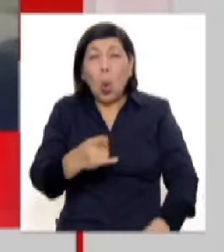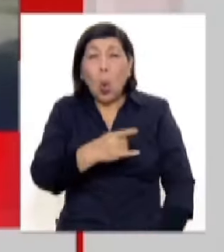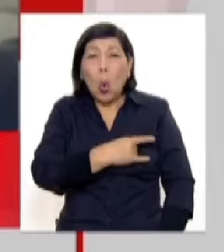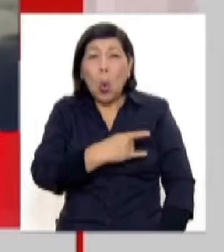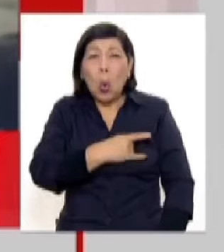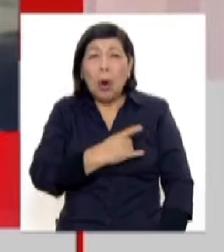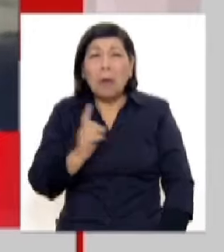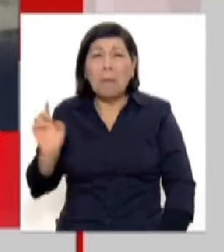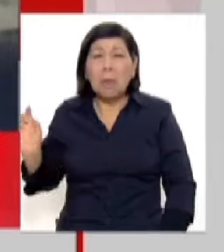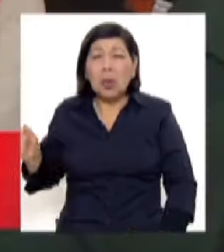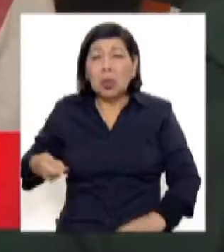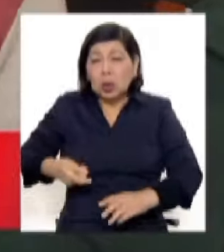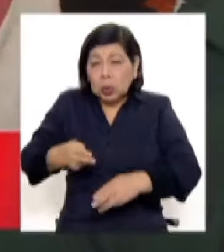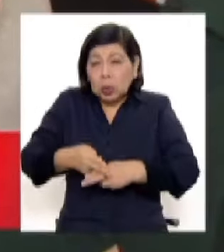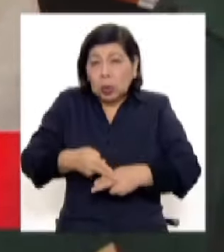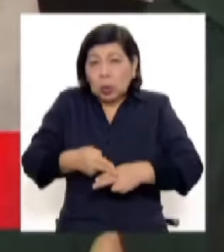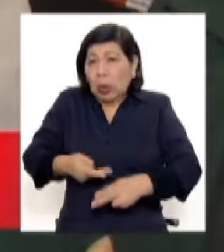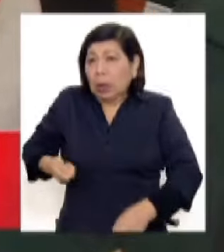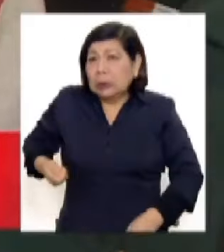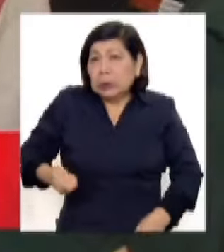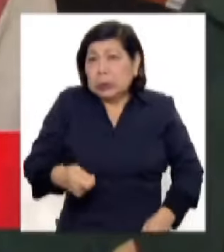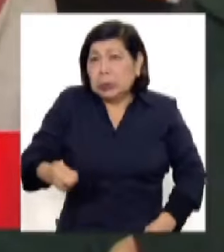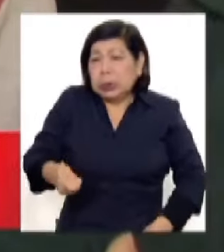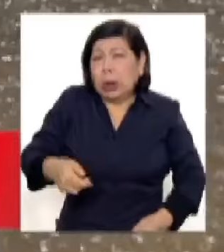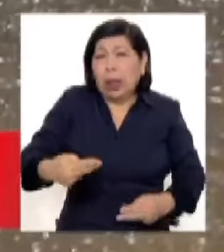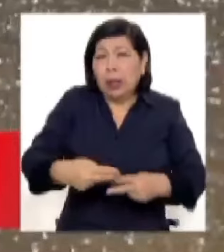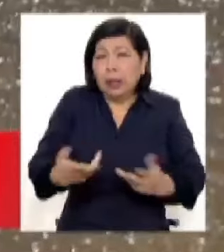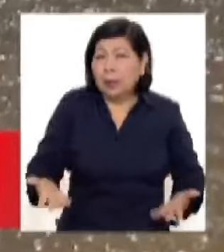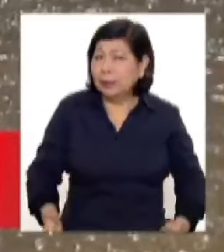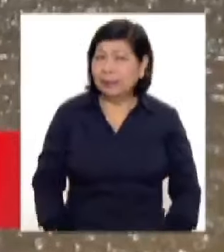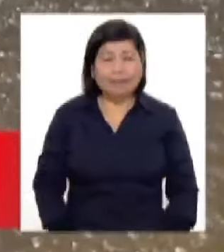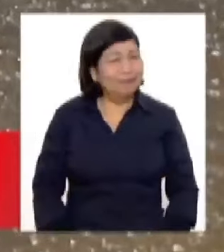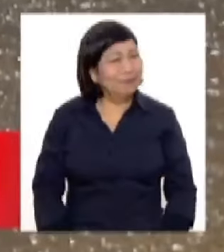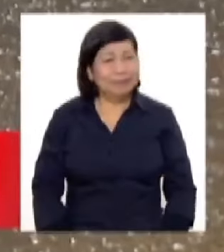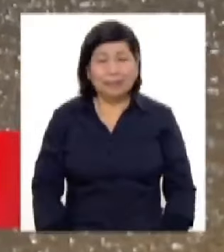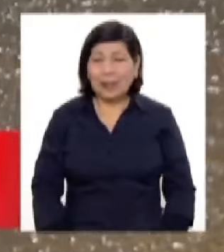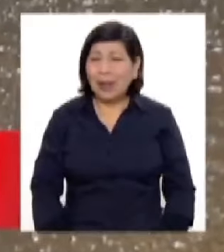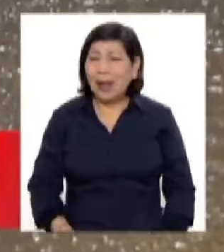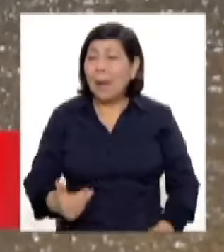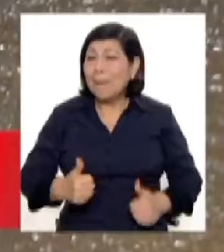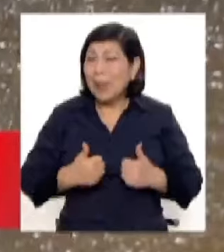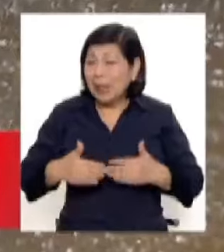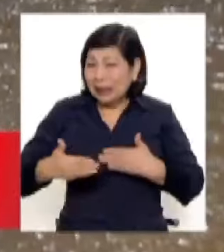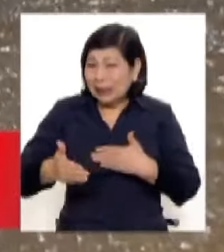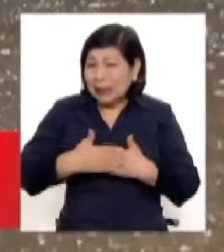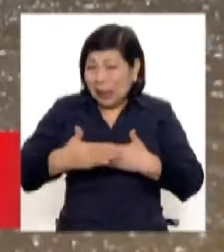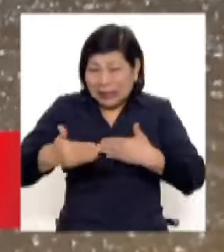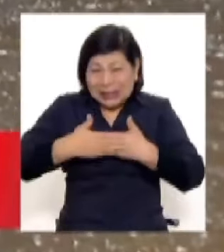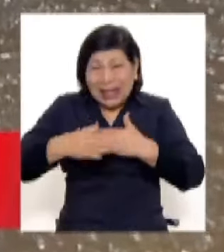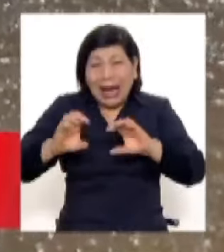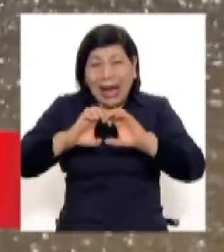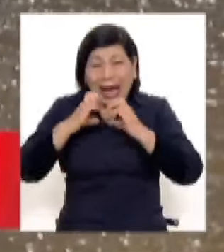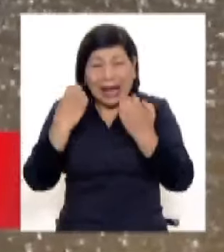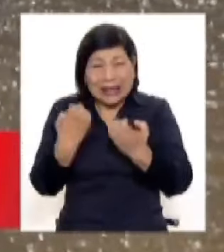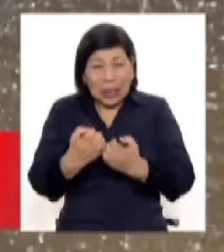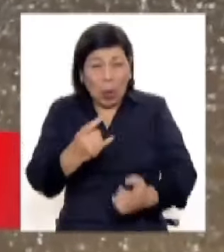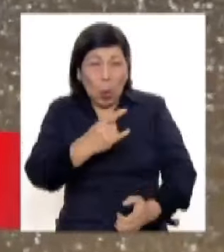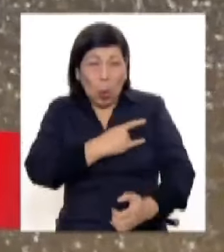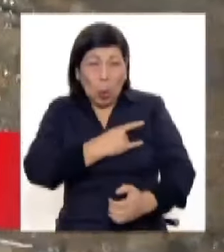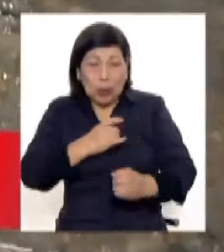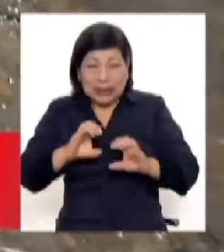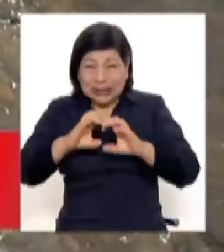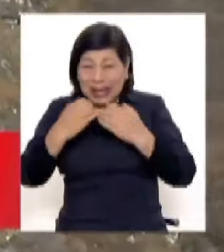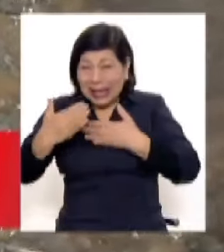un hincha de la U, entró con un cuchillo amenazándonos hasta la parte del medio. Estos residentes, ubicados a pocos metros del estadio de Universitario